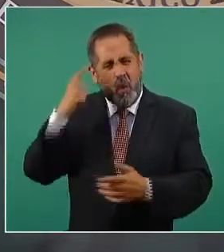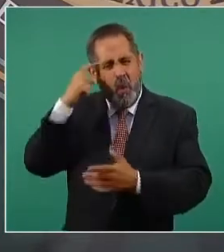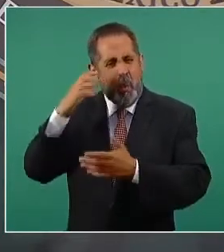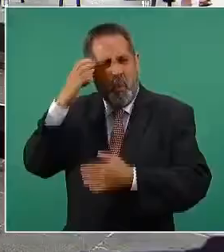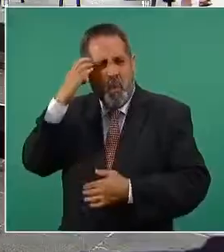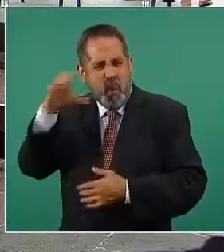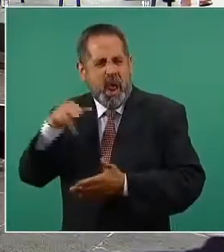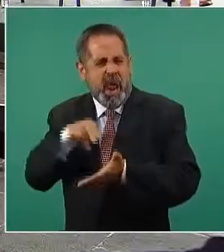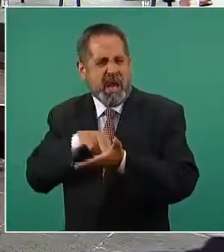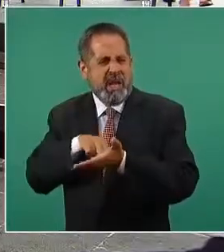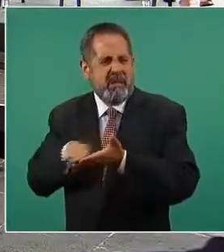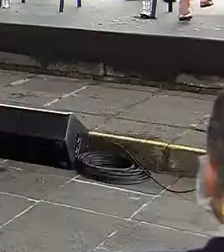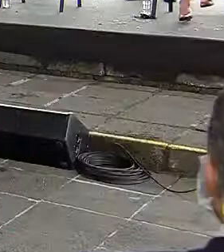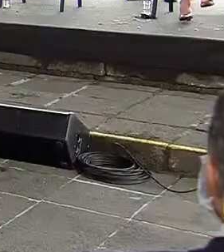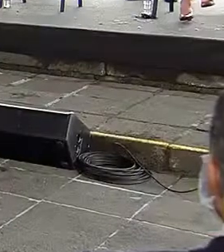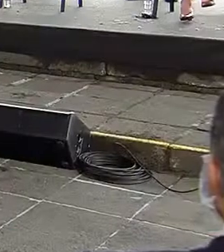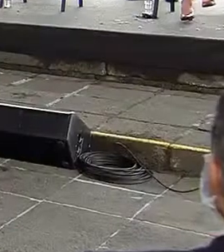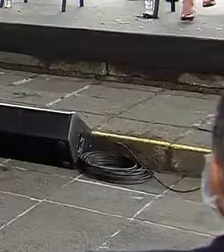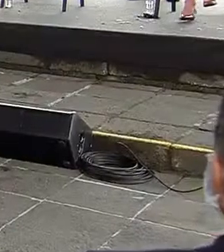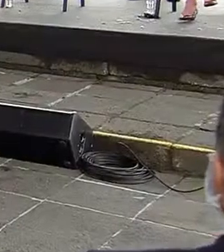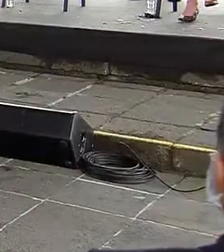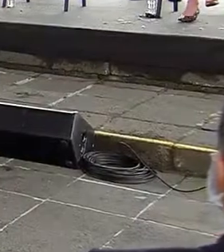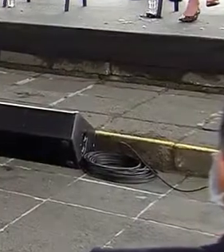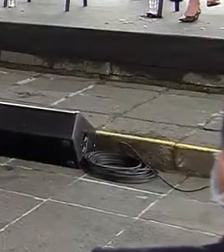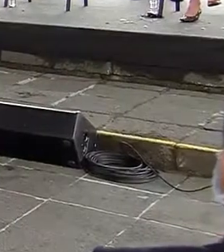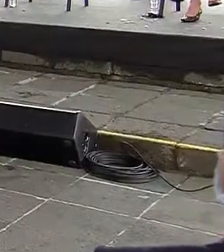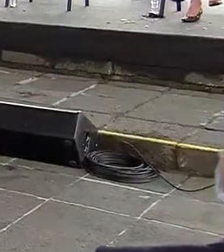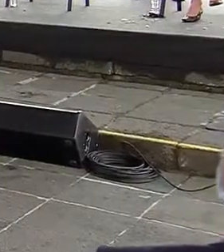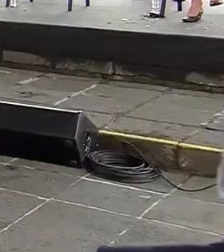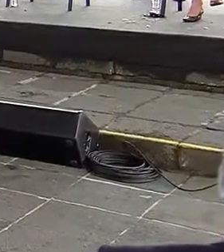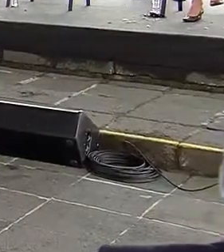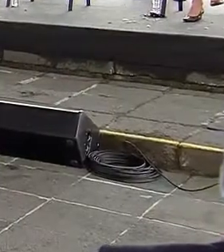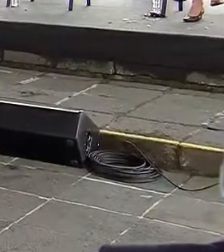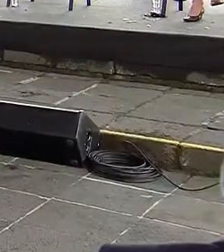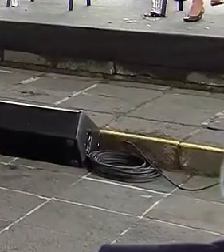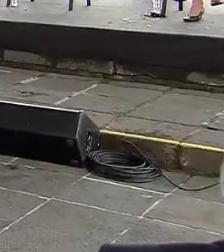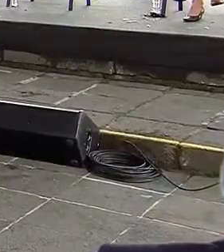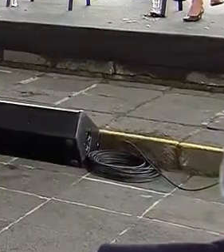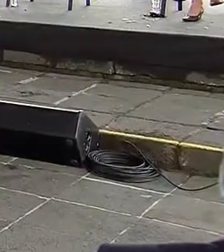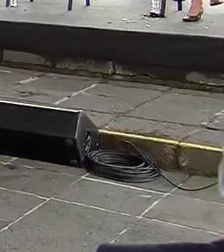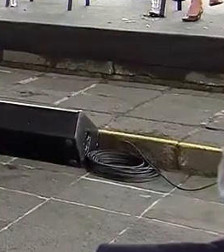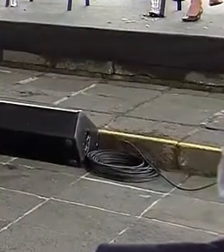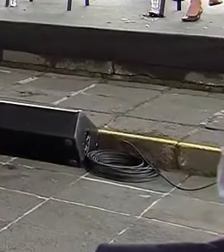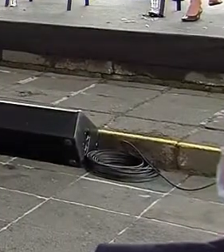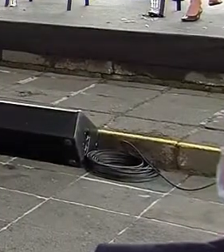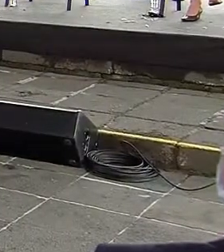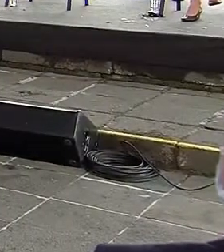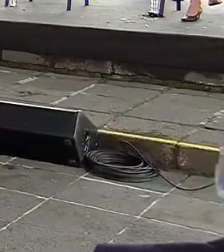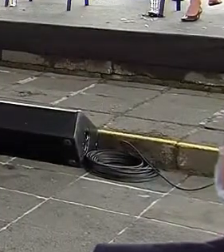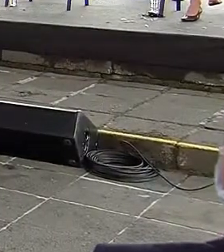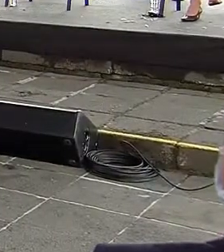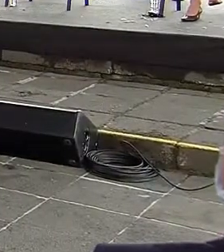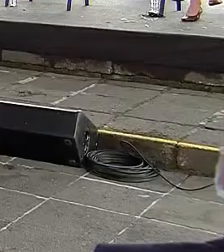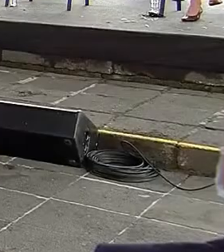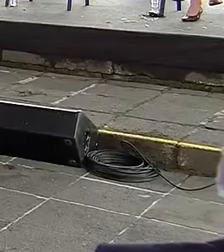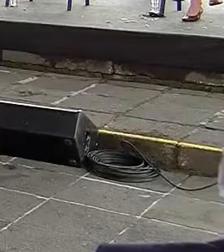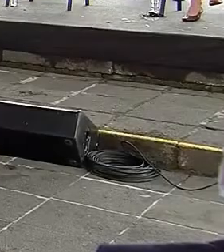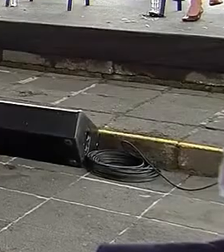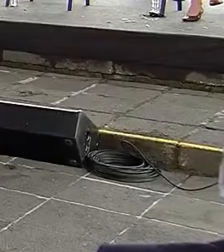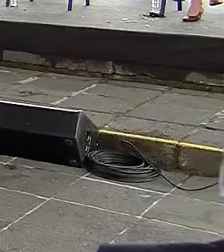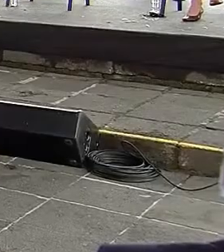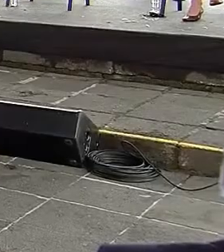cavernarias de las clases dominantes pedían, para resolver el llamado problema del indio, entre